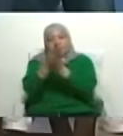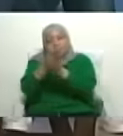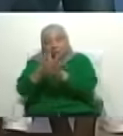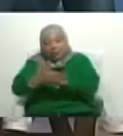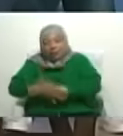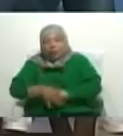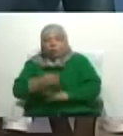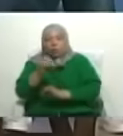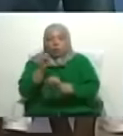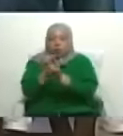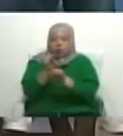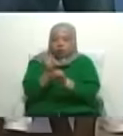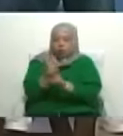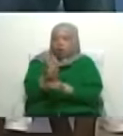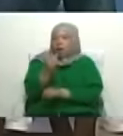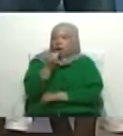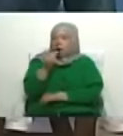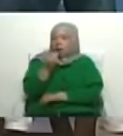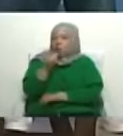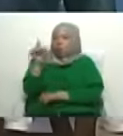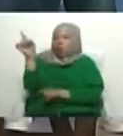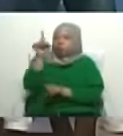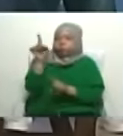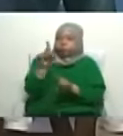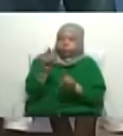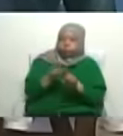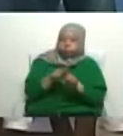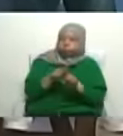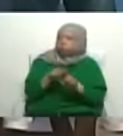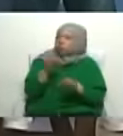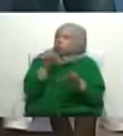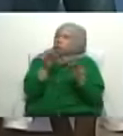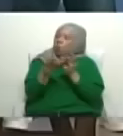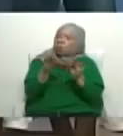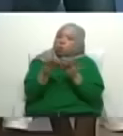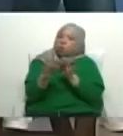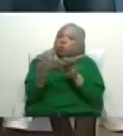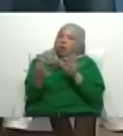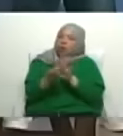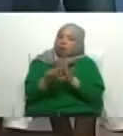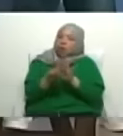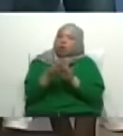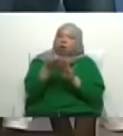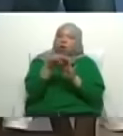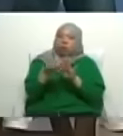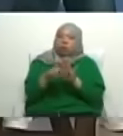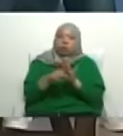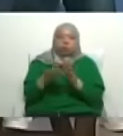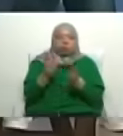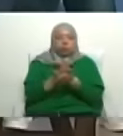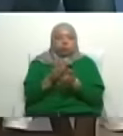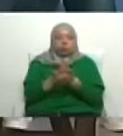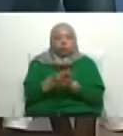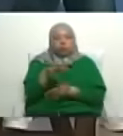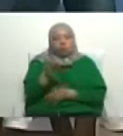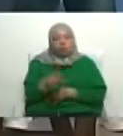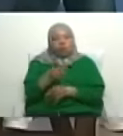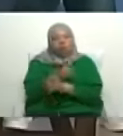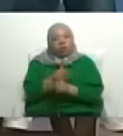públicos. Después habla tonterías, que si la restauración de la ley y del orden, la promoción del Estado de